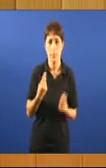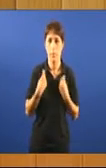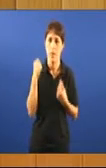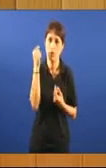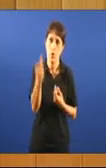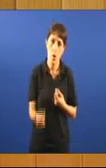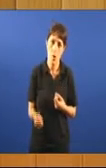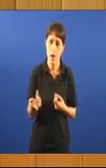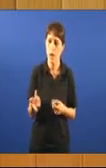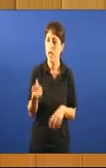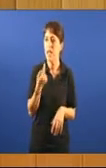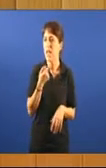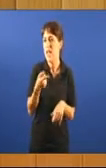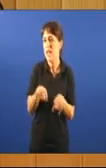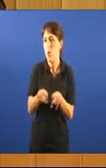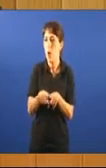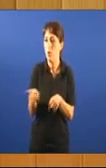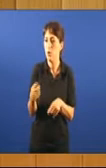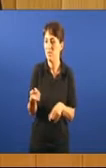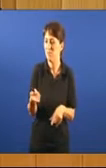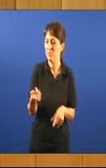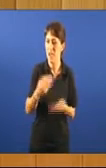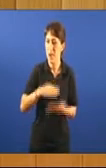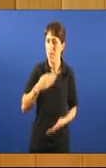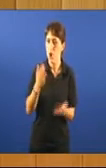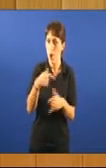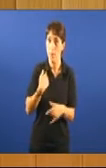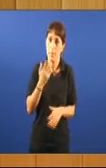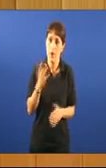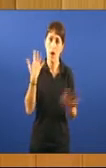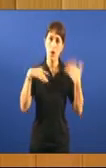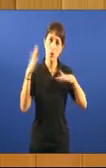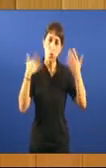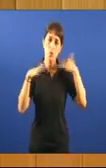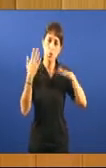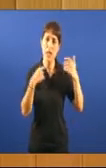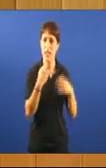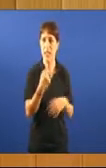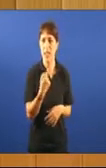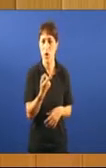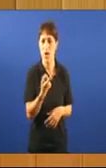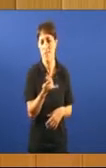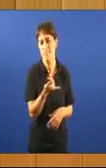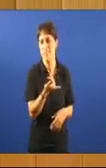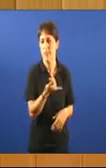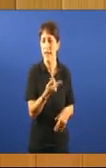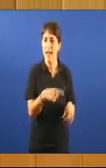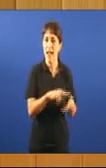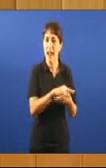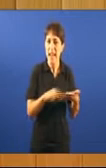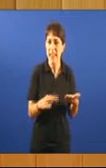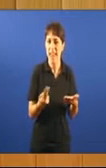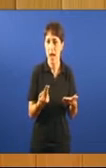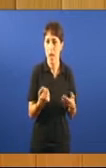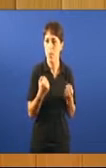súa incompetencia, dicindo que Galiza non tiña competencias. É un auténtico experto